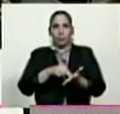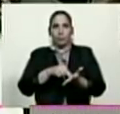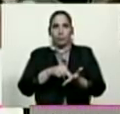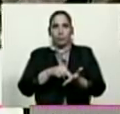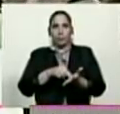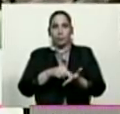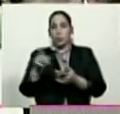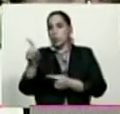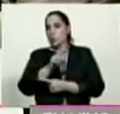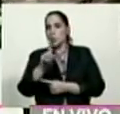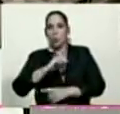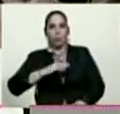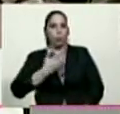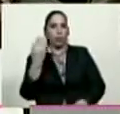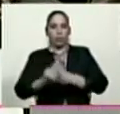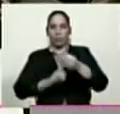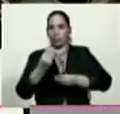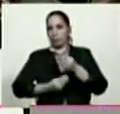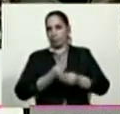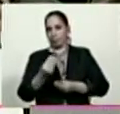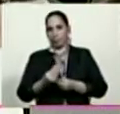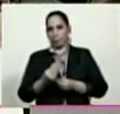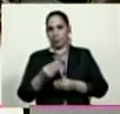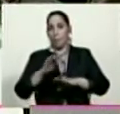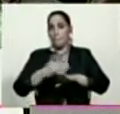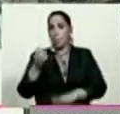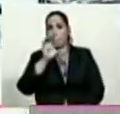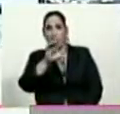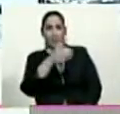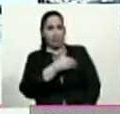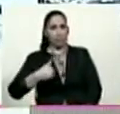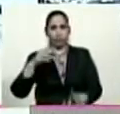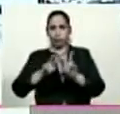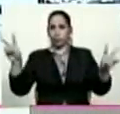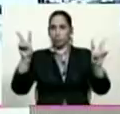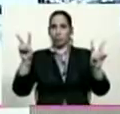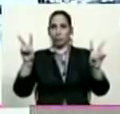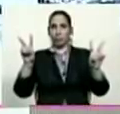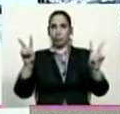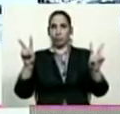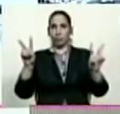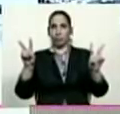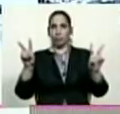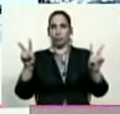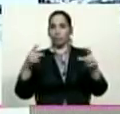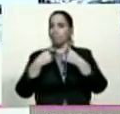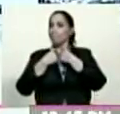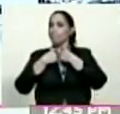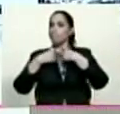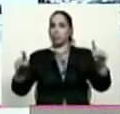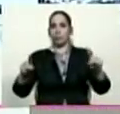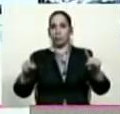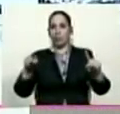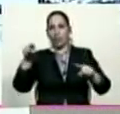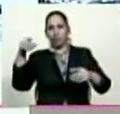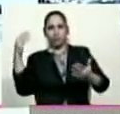Y no lo lograron, porque el país quiere paz. Le fracasó el golpe de Estado